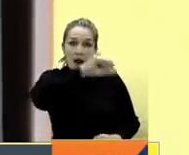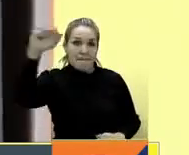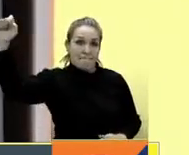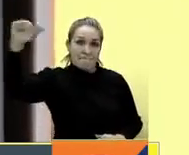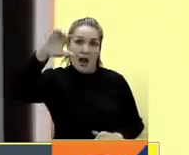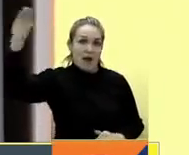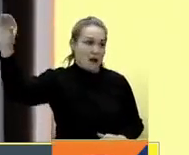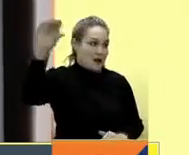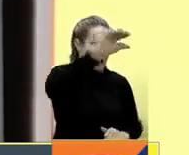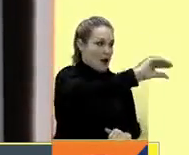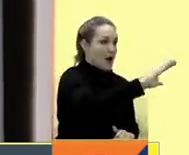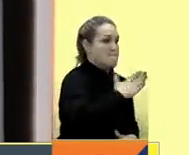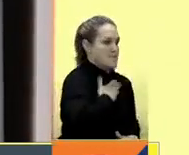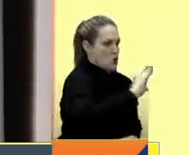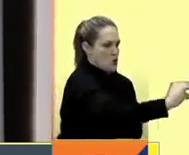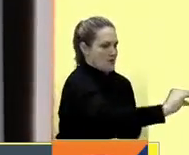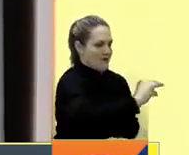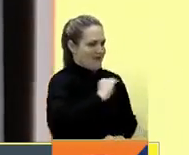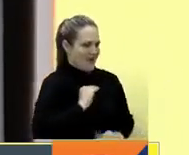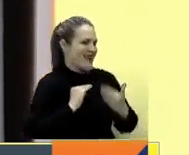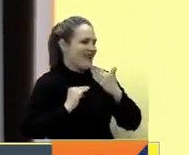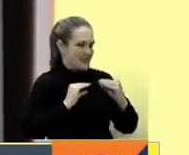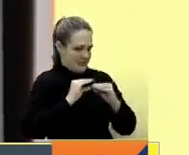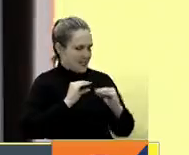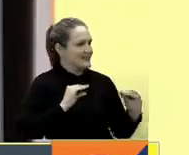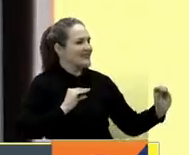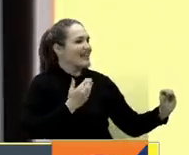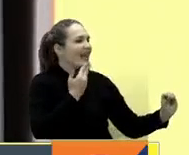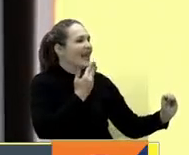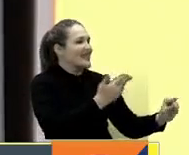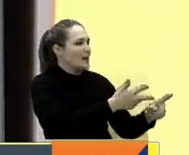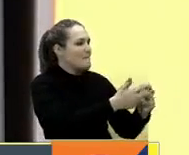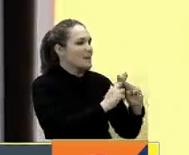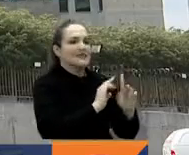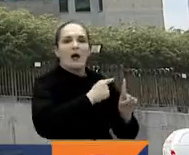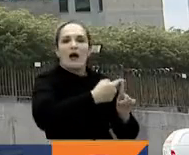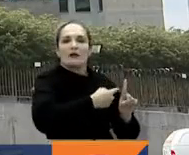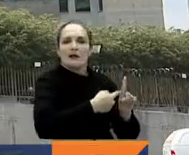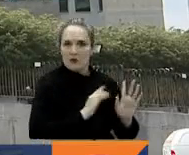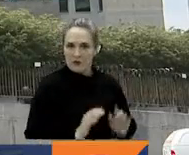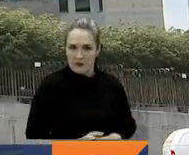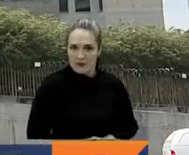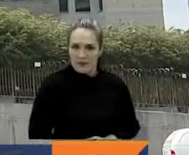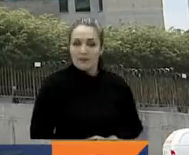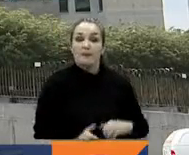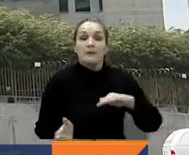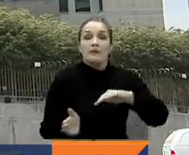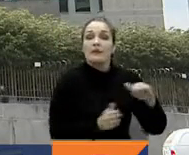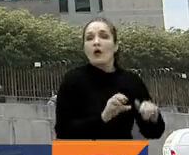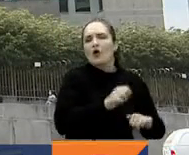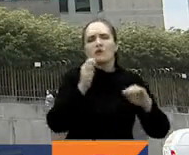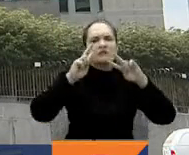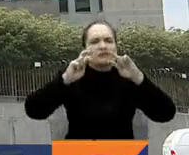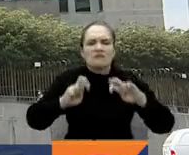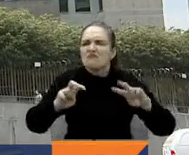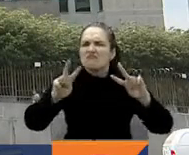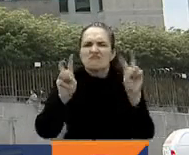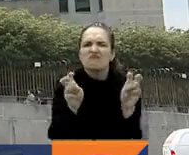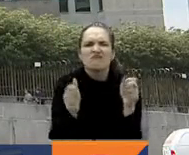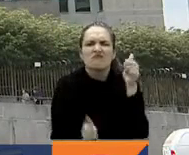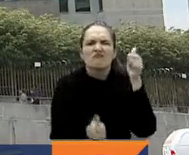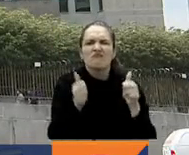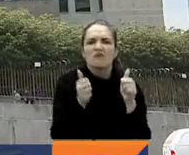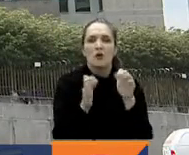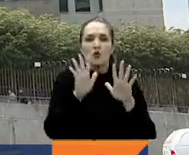cuentas retiraban la plata llamadas les pagaban a estas personas por el arriendo de esas cuentas otra parte de la investigación se enfoca en la relación con